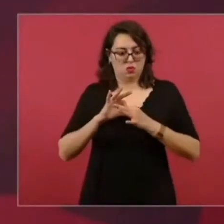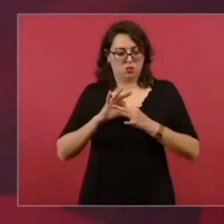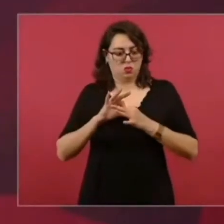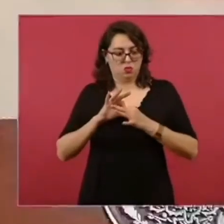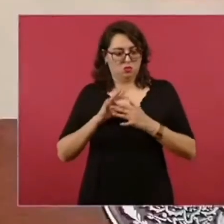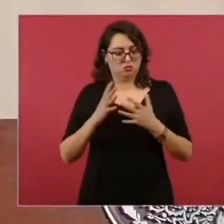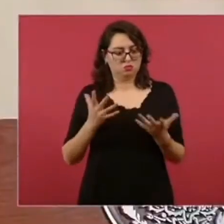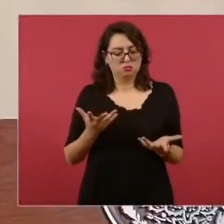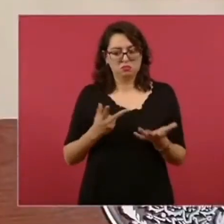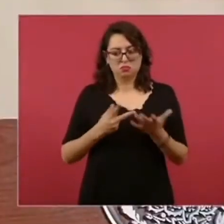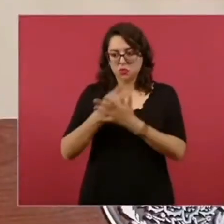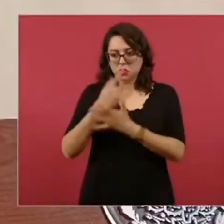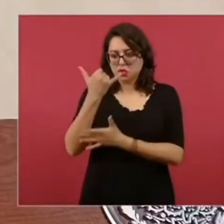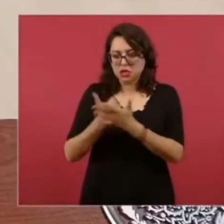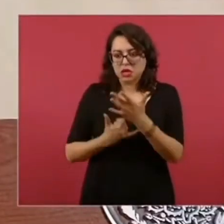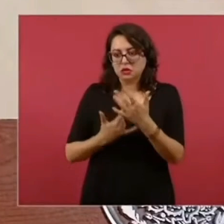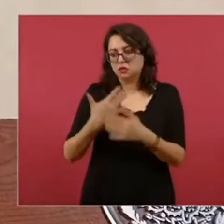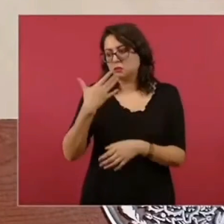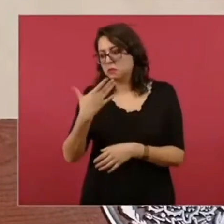conmigo.